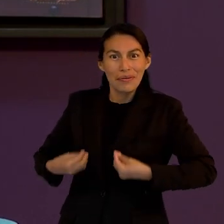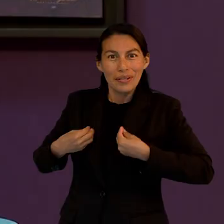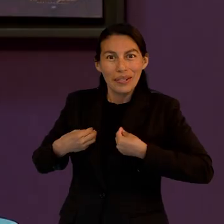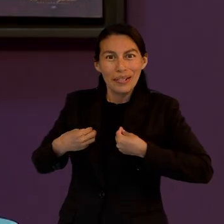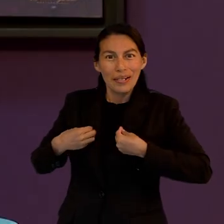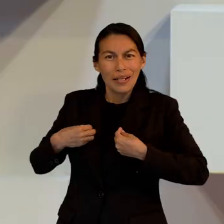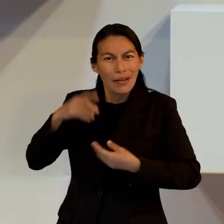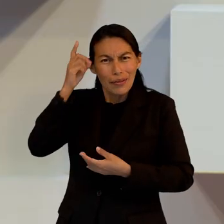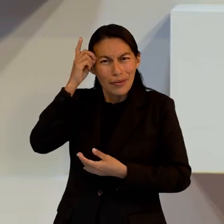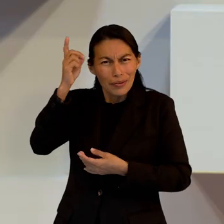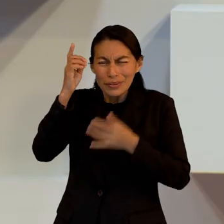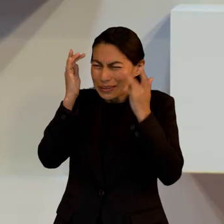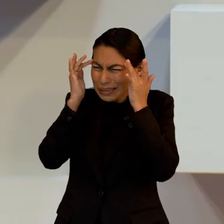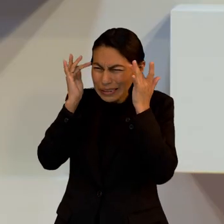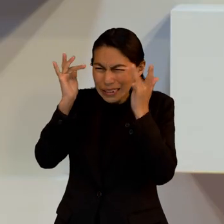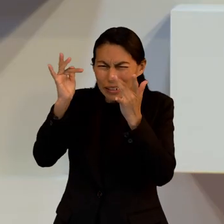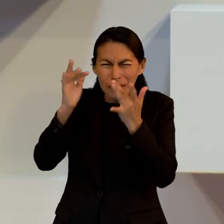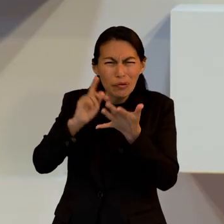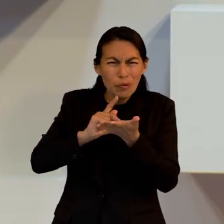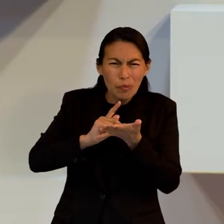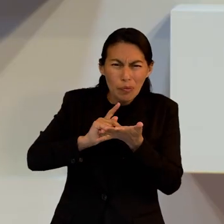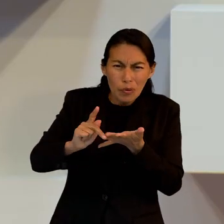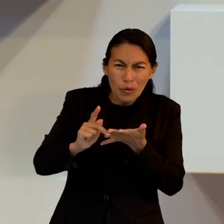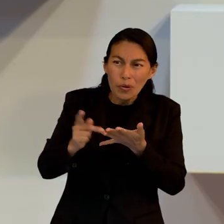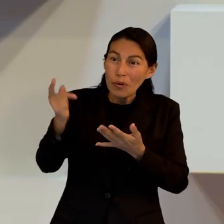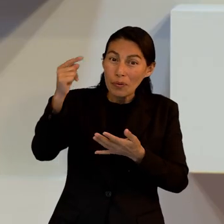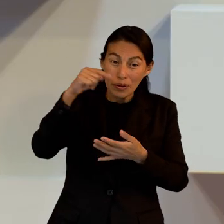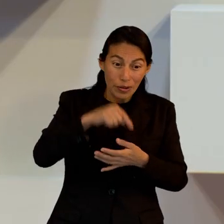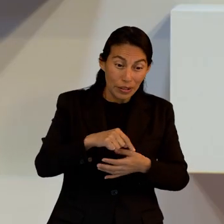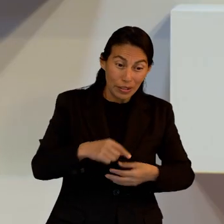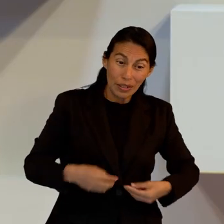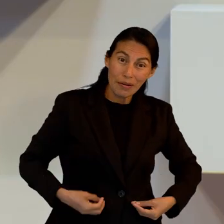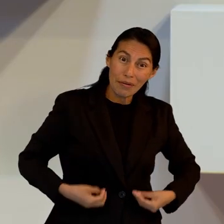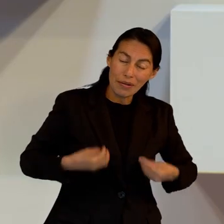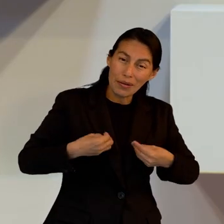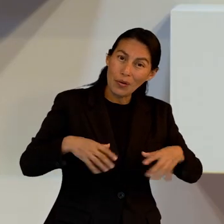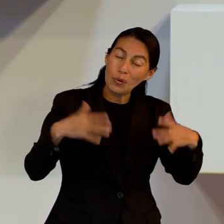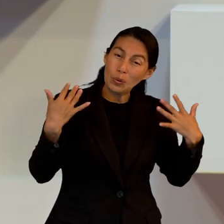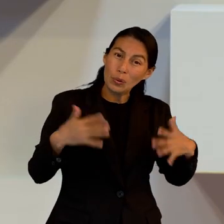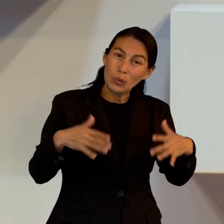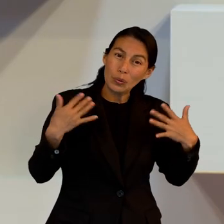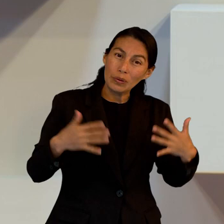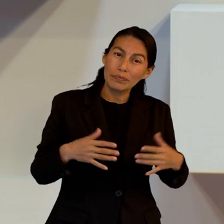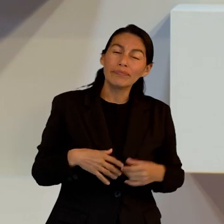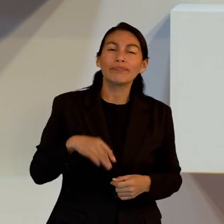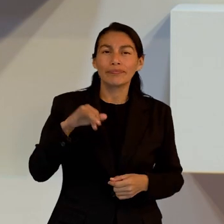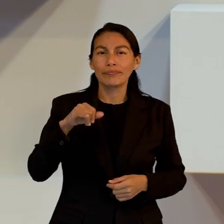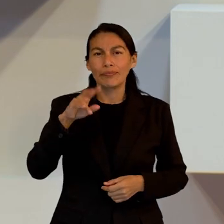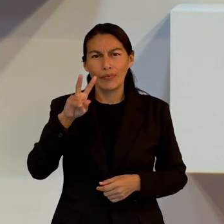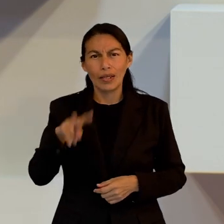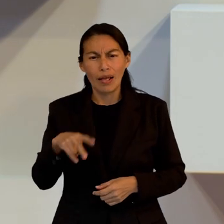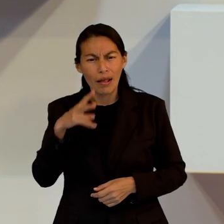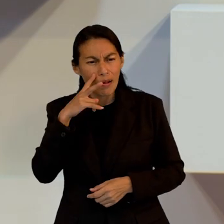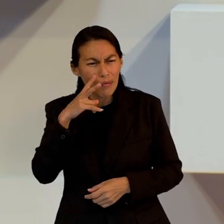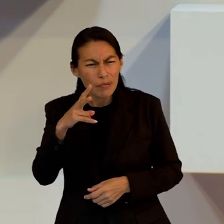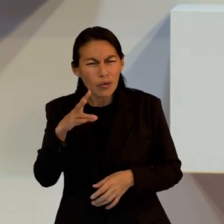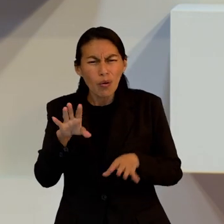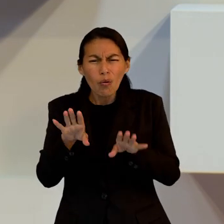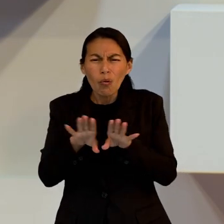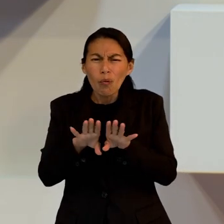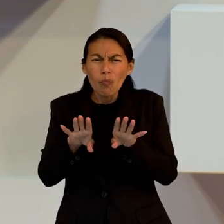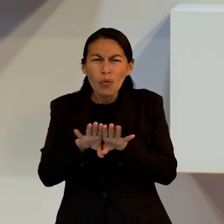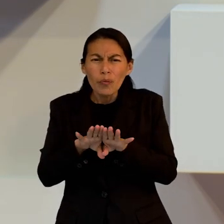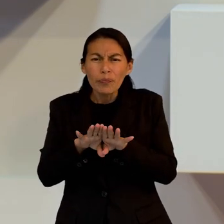con esto empezamos a ver un camino un camino nuevo pero vivo